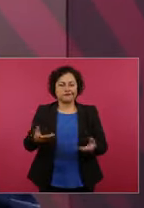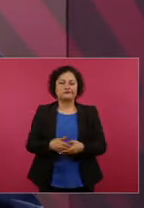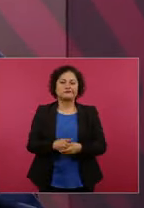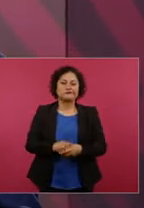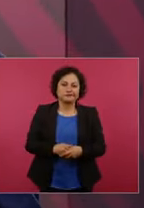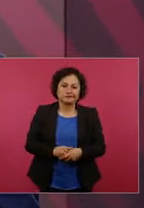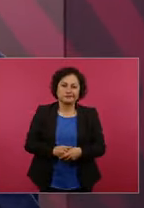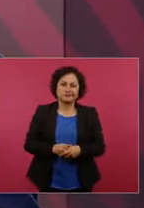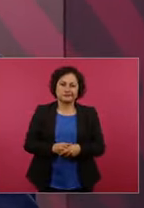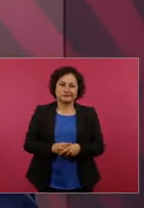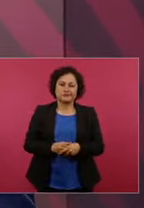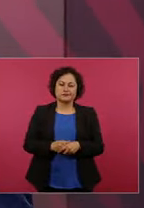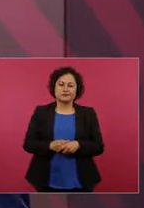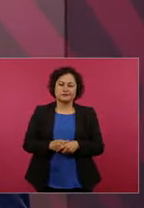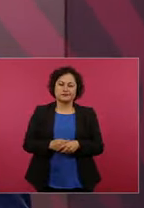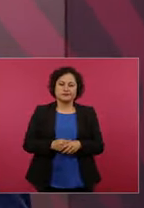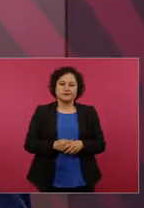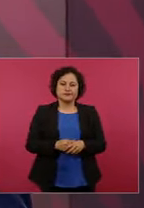Entonces,